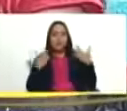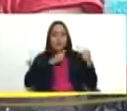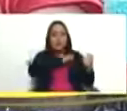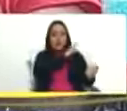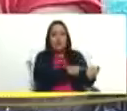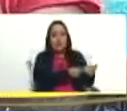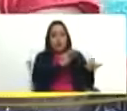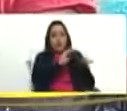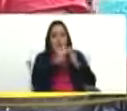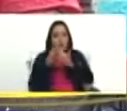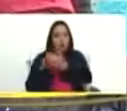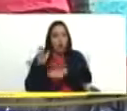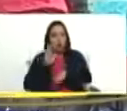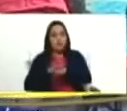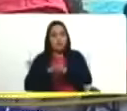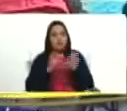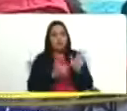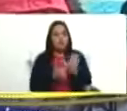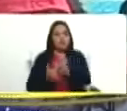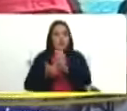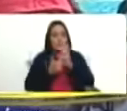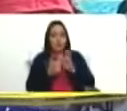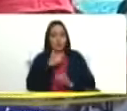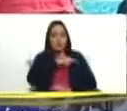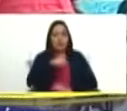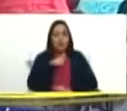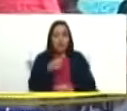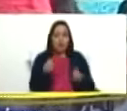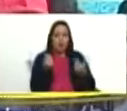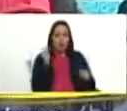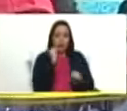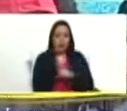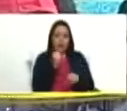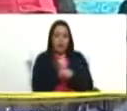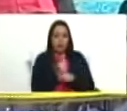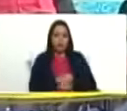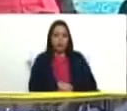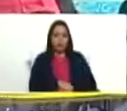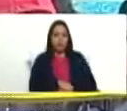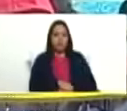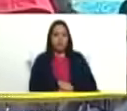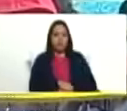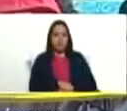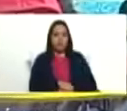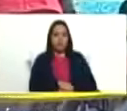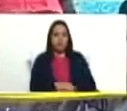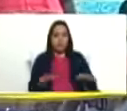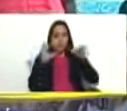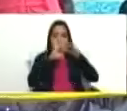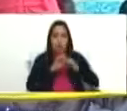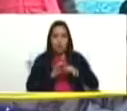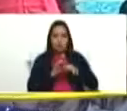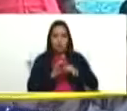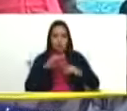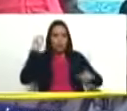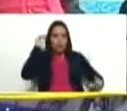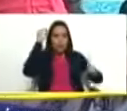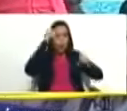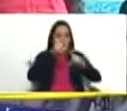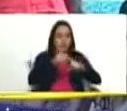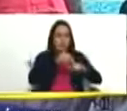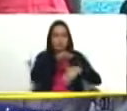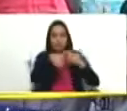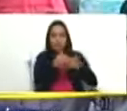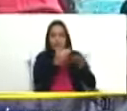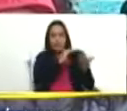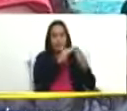comunidades, porque fueron un ejemplo para nosotros, el cómo se trabajó en un solo músculo para un objetivo colectivo